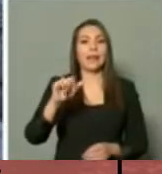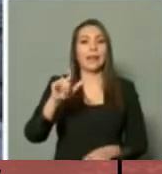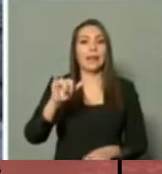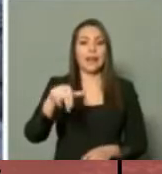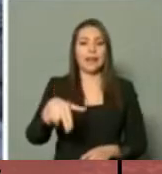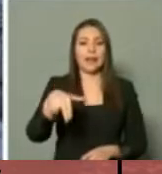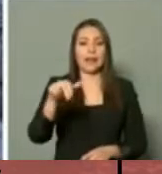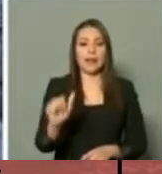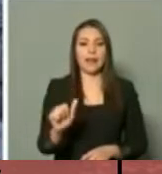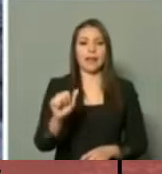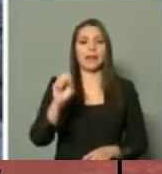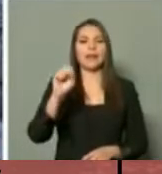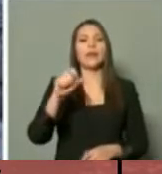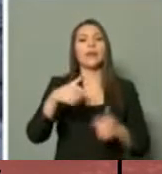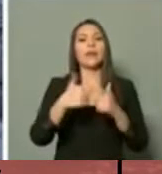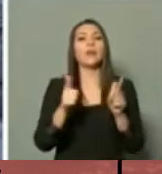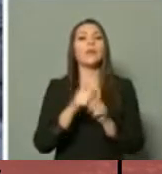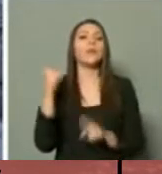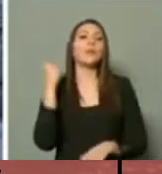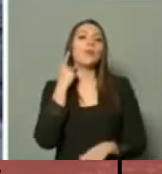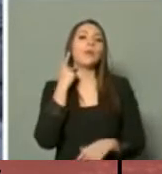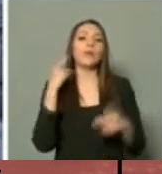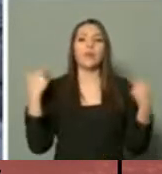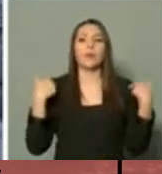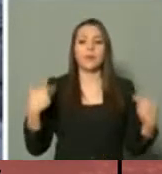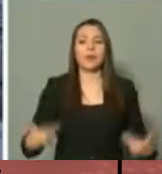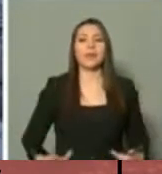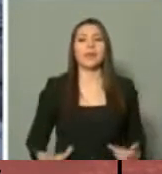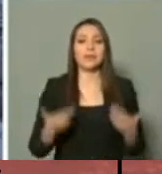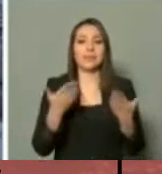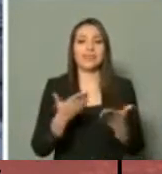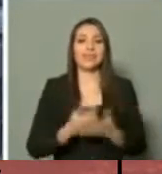Corona, del Partido Humanista.